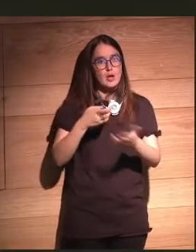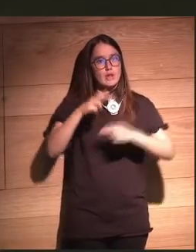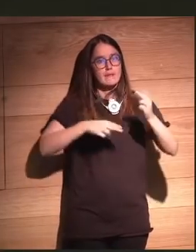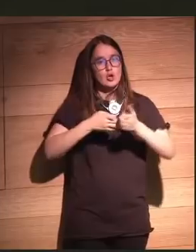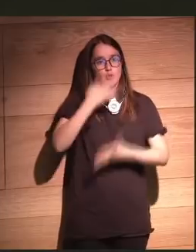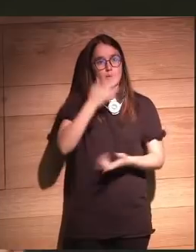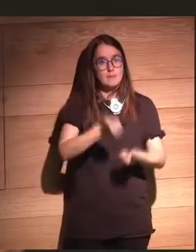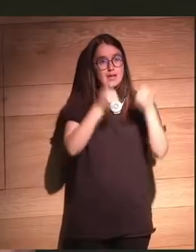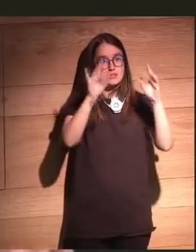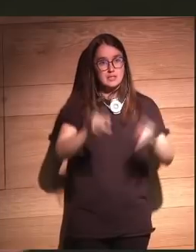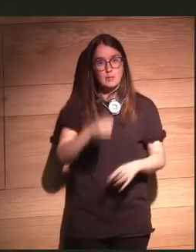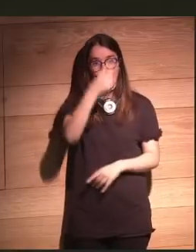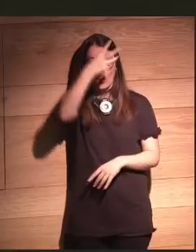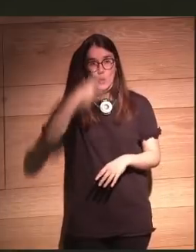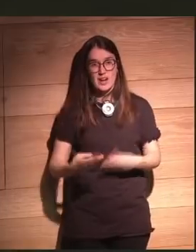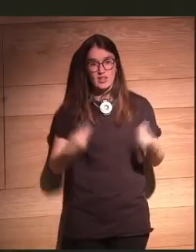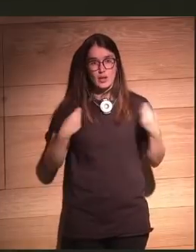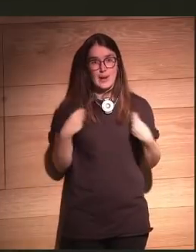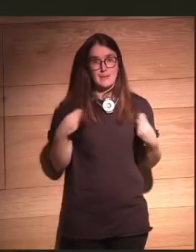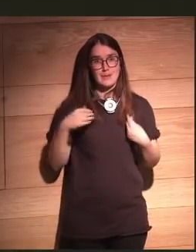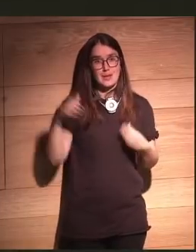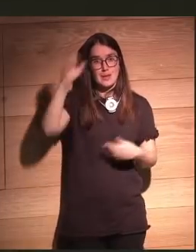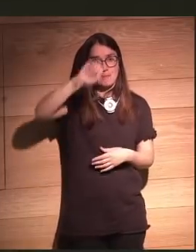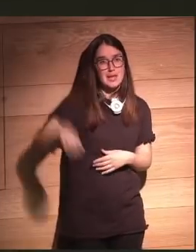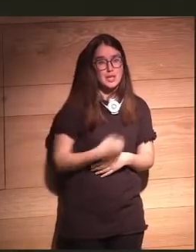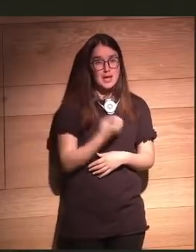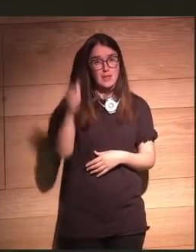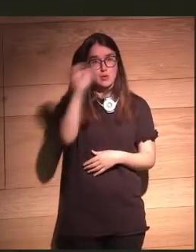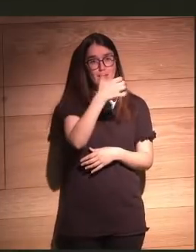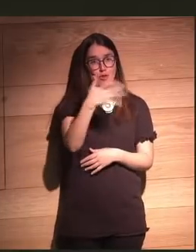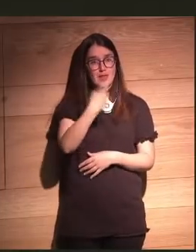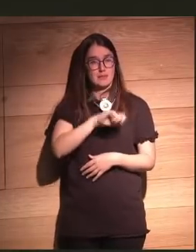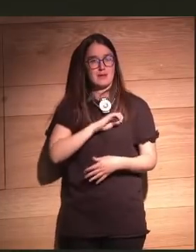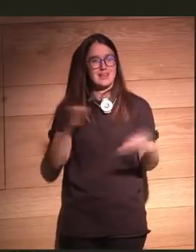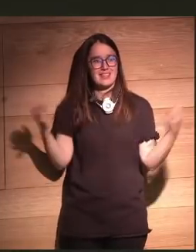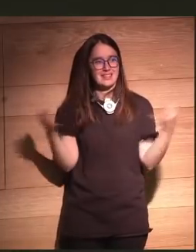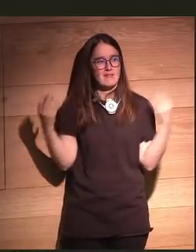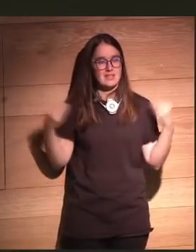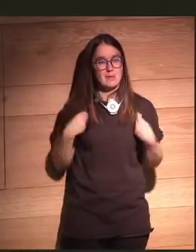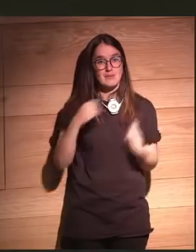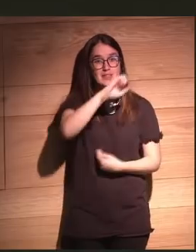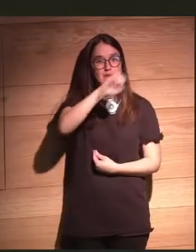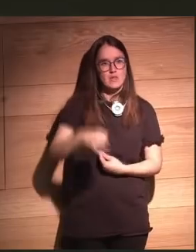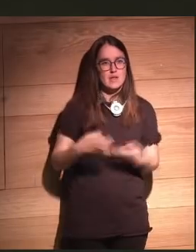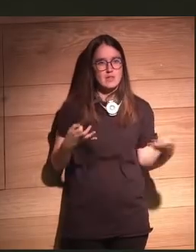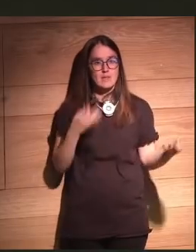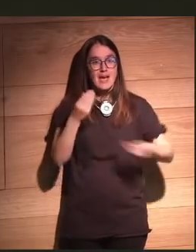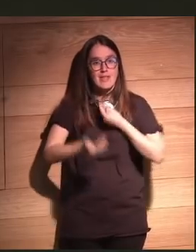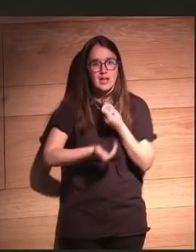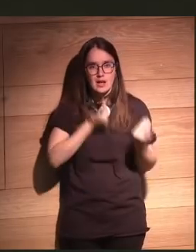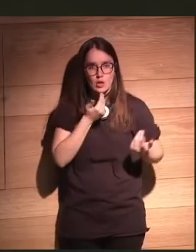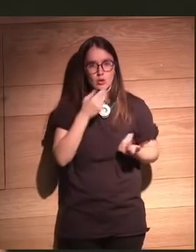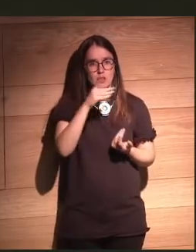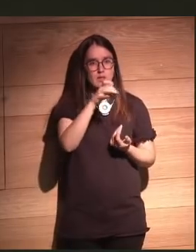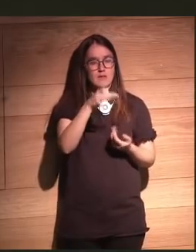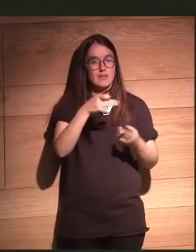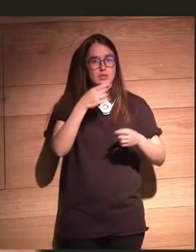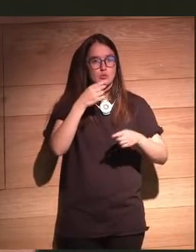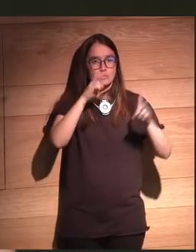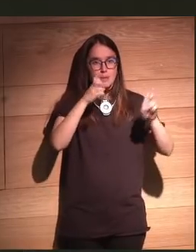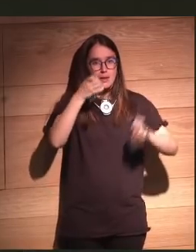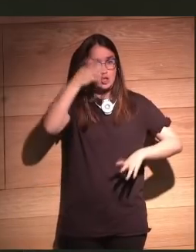que sigue habiendo 1/3 de toda la vivienda vacía en Europa está en España. Entonces habrá que movilizar esa vivienda vacía, Y cuando decía David, no, es que es una cuestión ideológica,